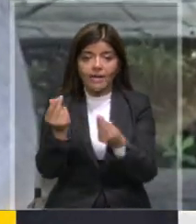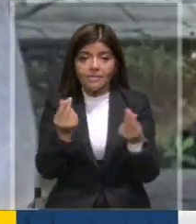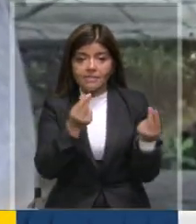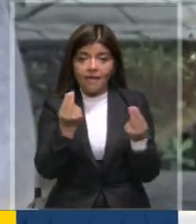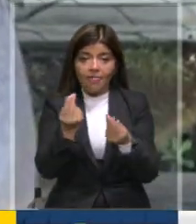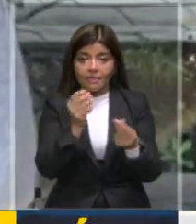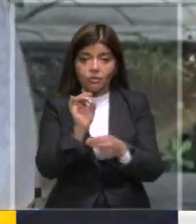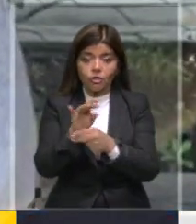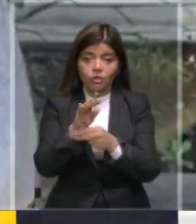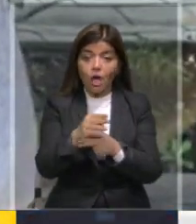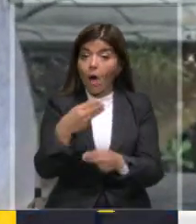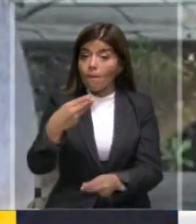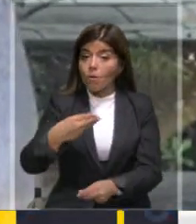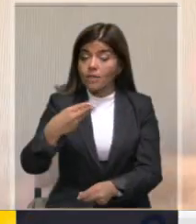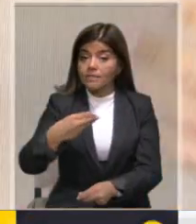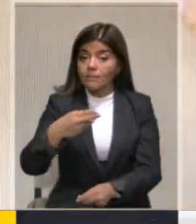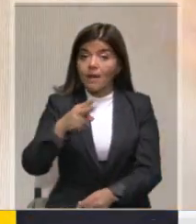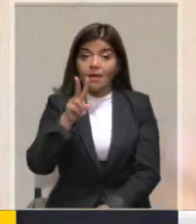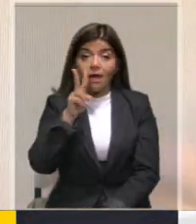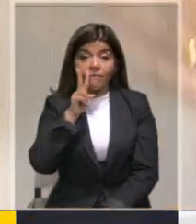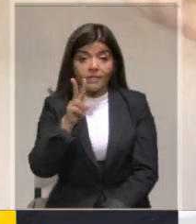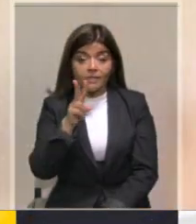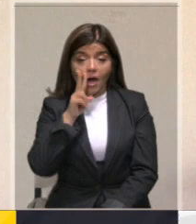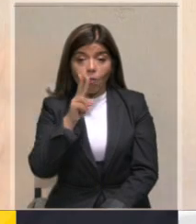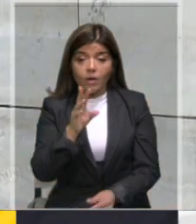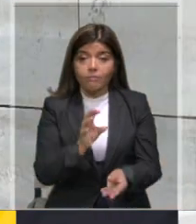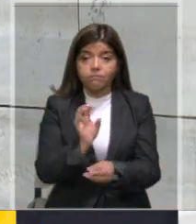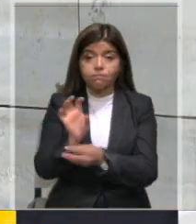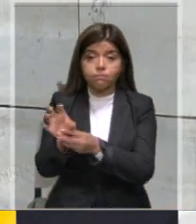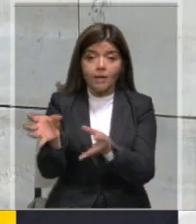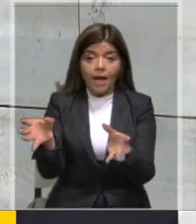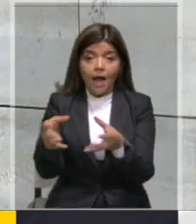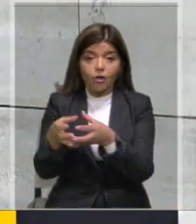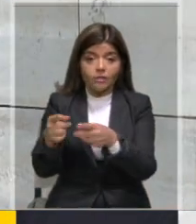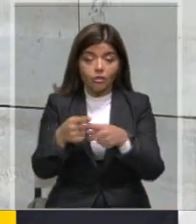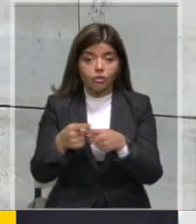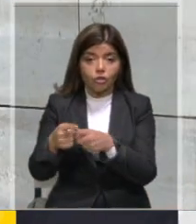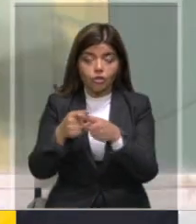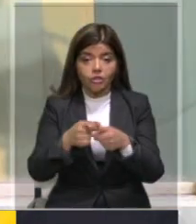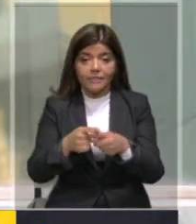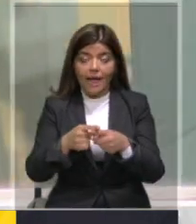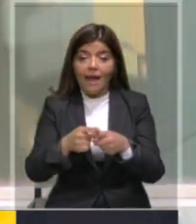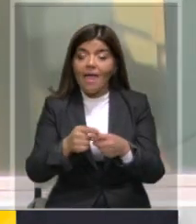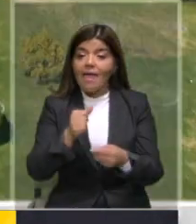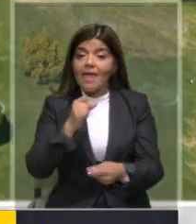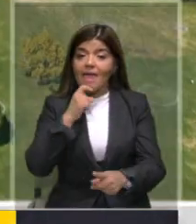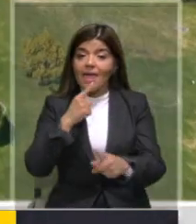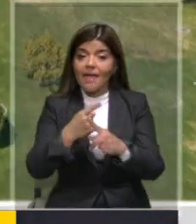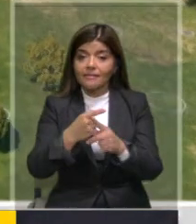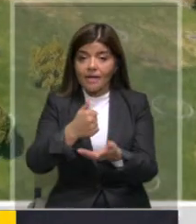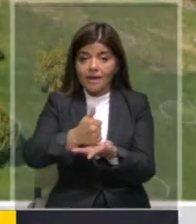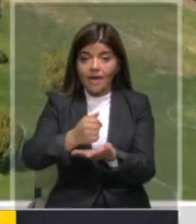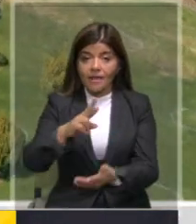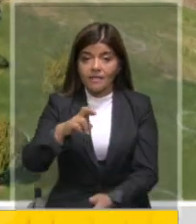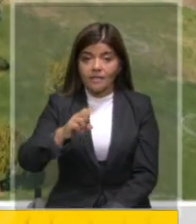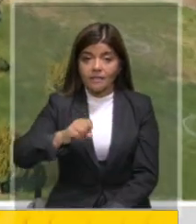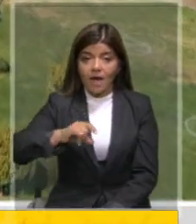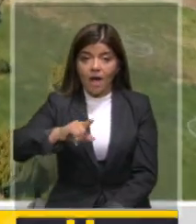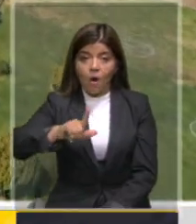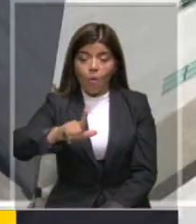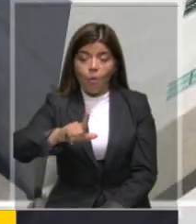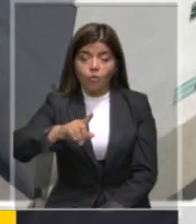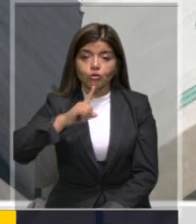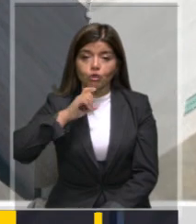dinero desde la municipalidad hacia estas organizaciones funcionales creadas durante la administración del ex alcalde Raúl torrealba los conocidos Como Vita